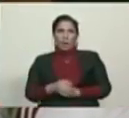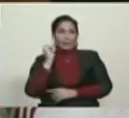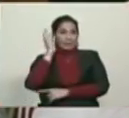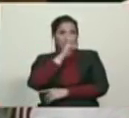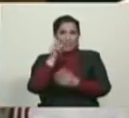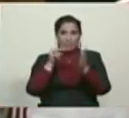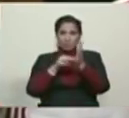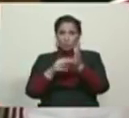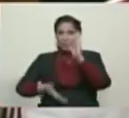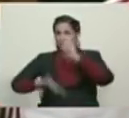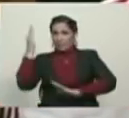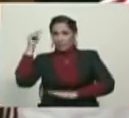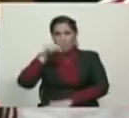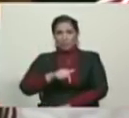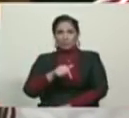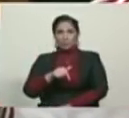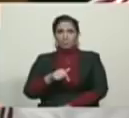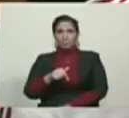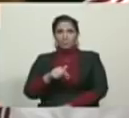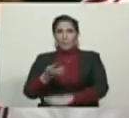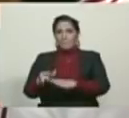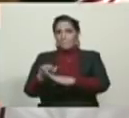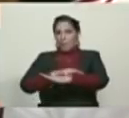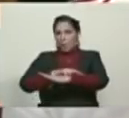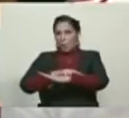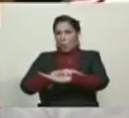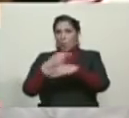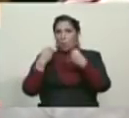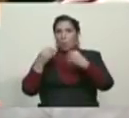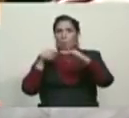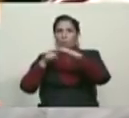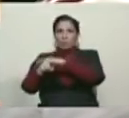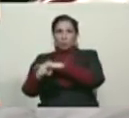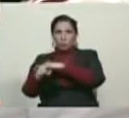Nacional saldrá de aquí peor que como